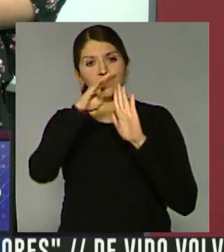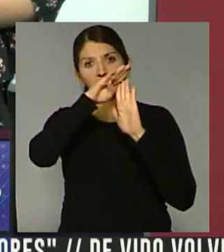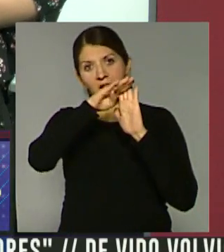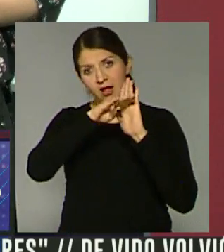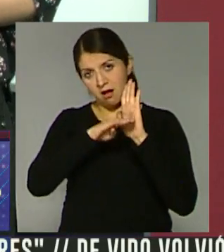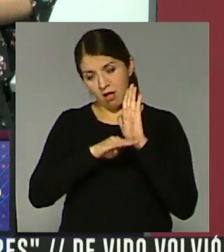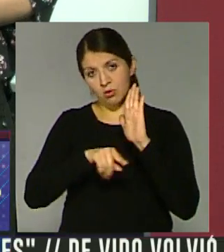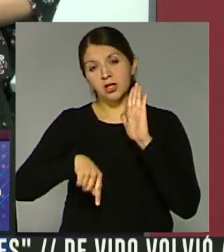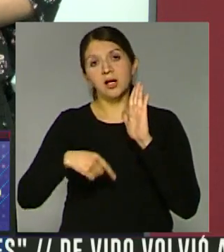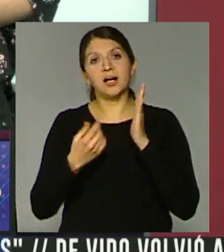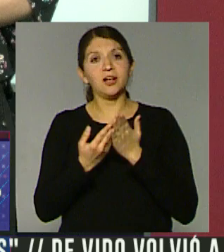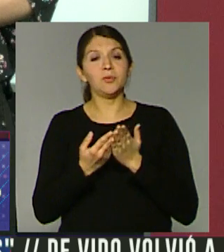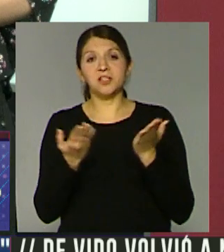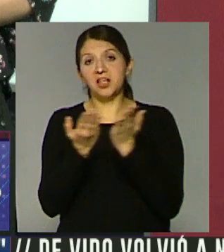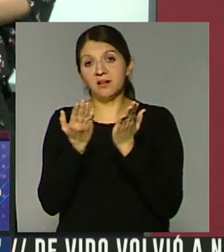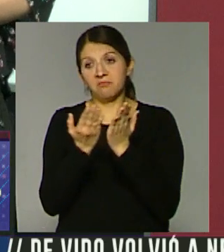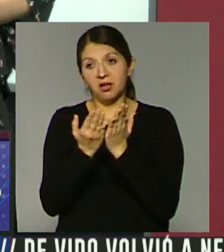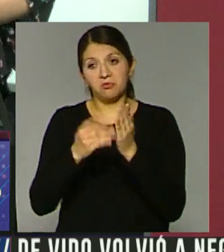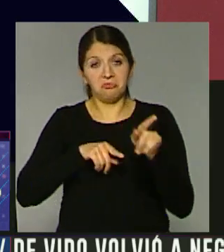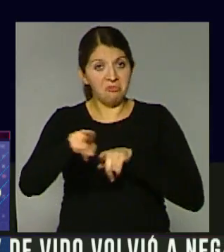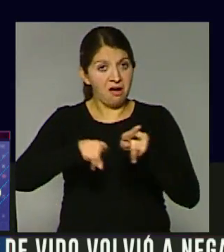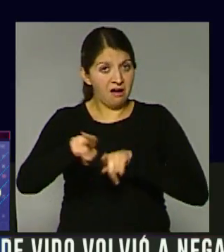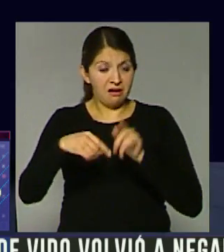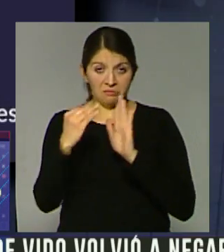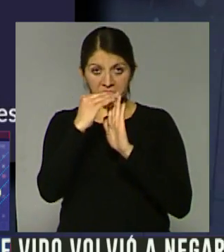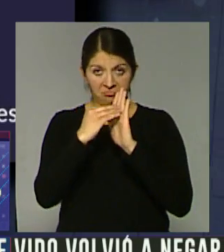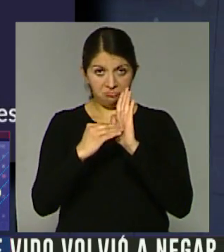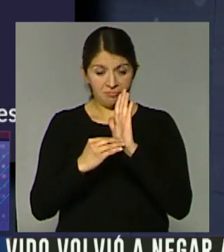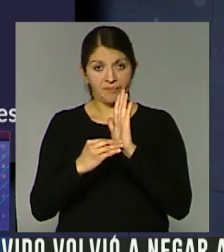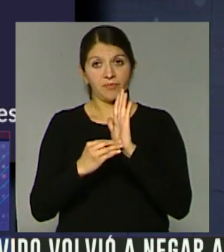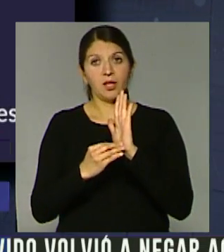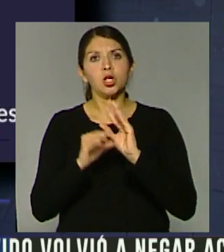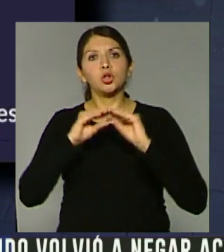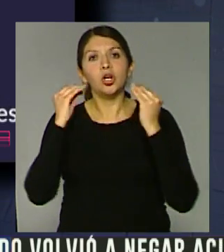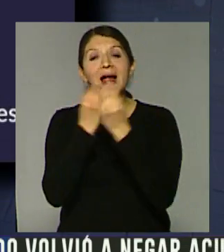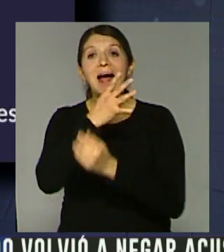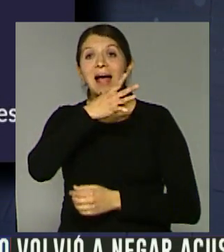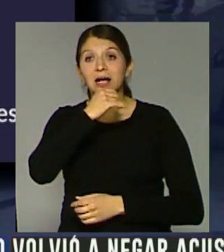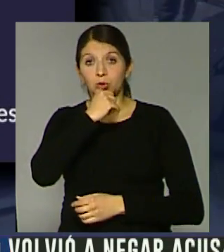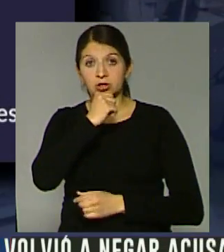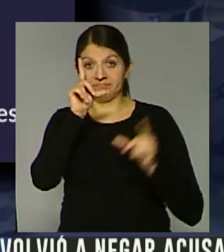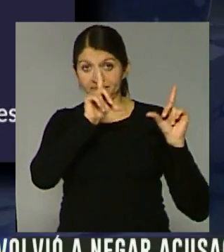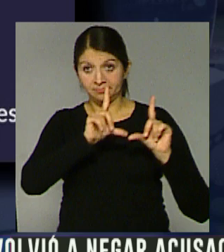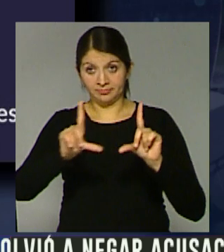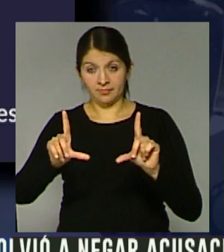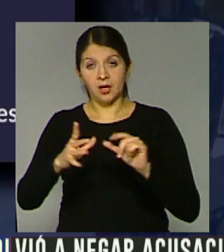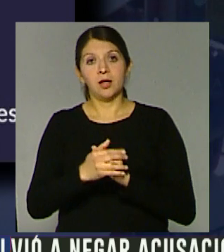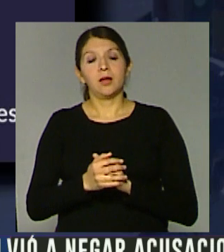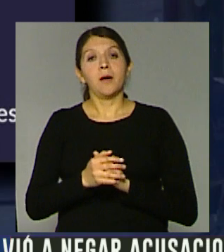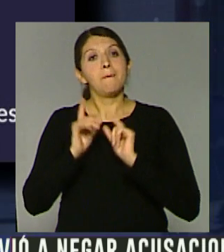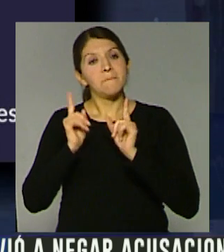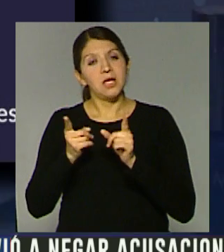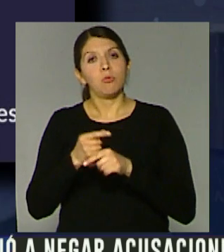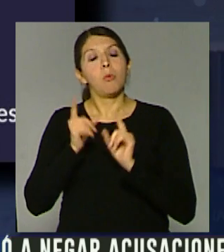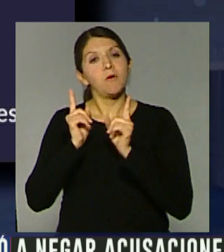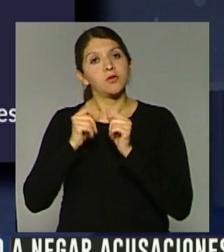de aquellas carreras que de algún modo alcanzan a partir de esta resolución 14 y aquí están, por ejemplo, en formación docente, lo que es el